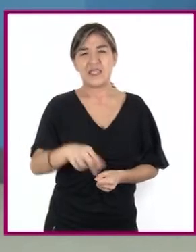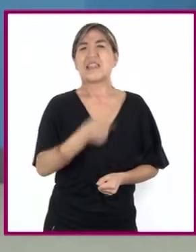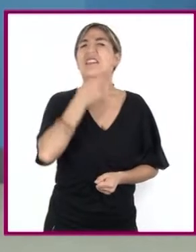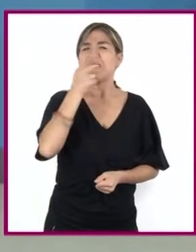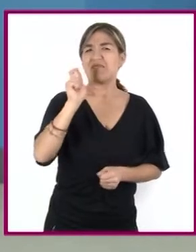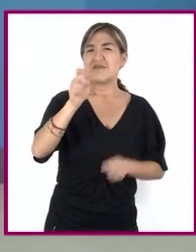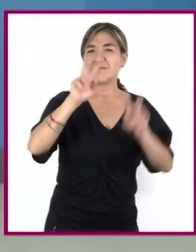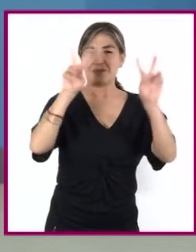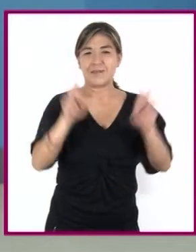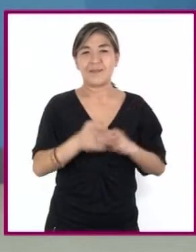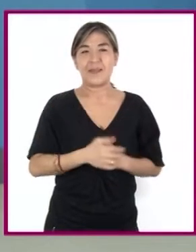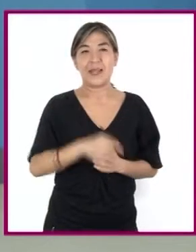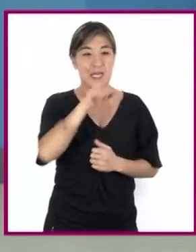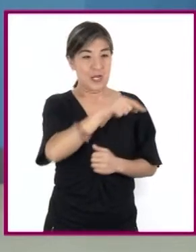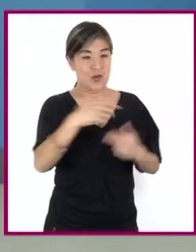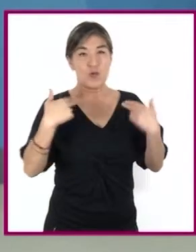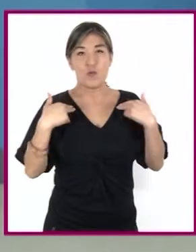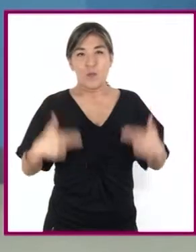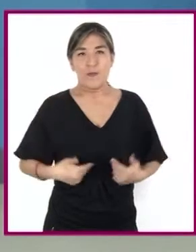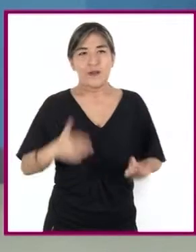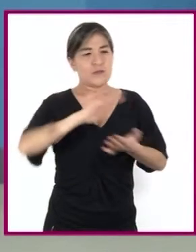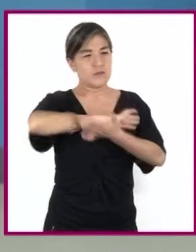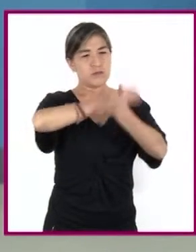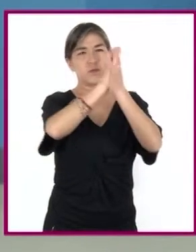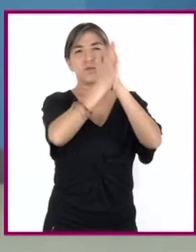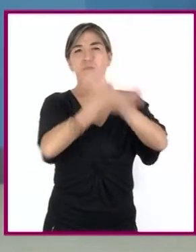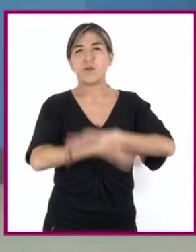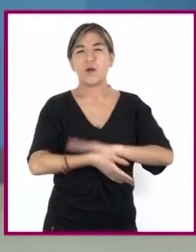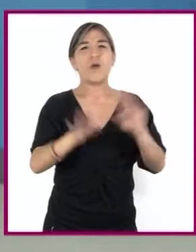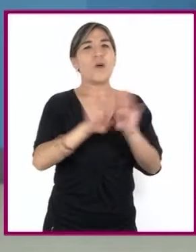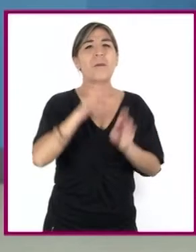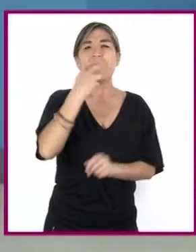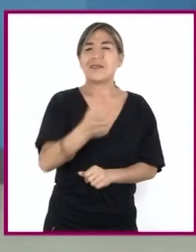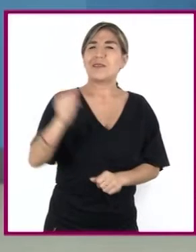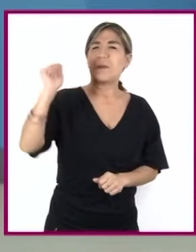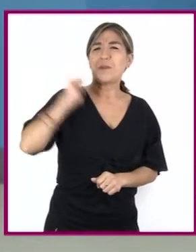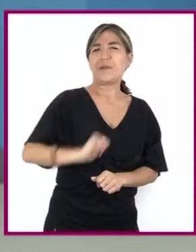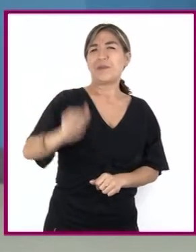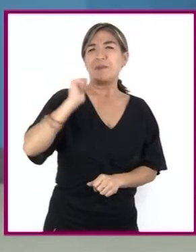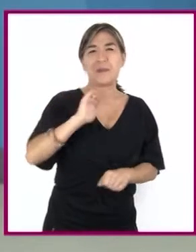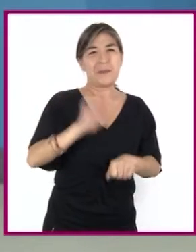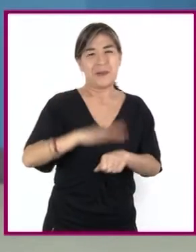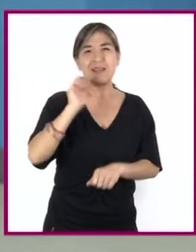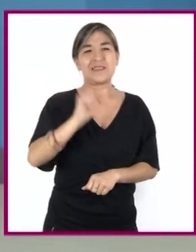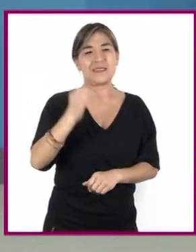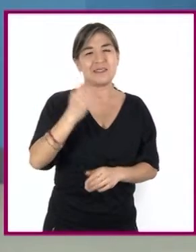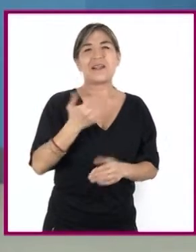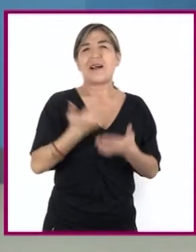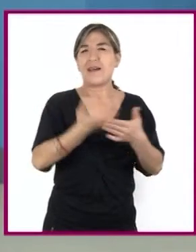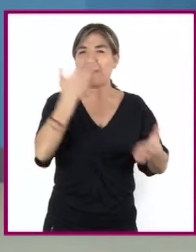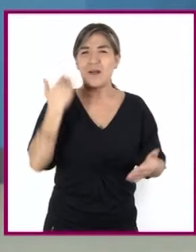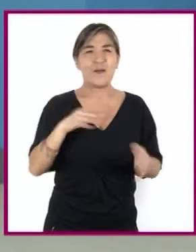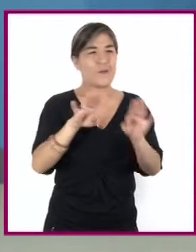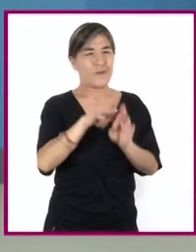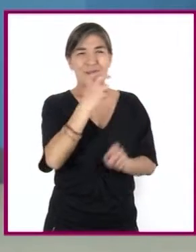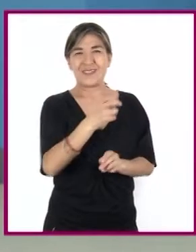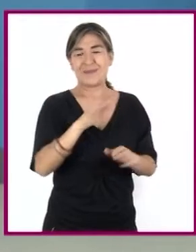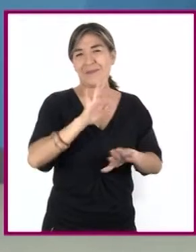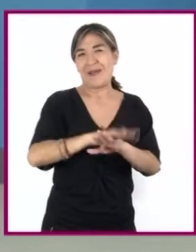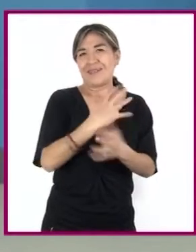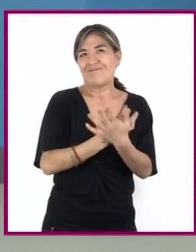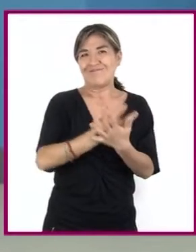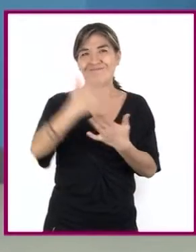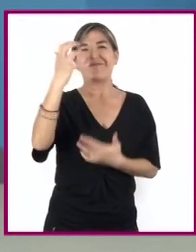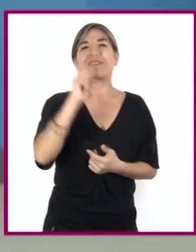humano evolucionó a partir de especies más primitivas, llevando esa lógica al extremo. hubo